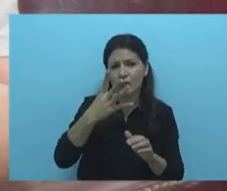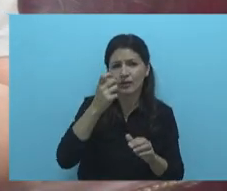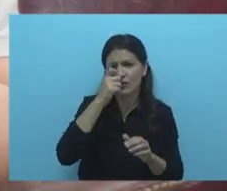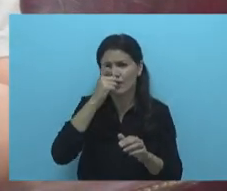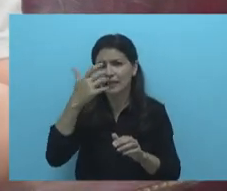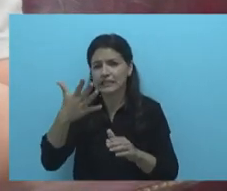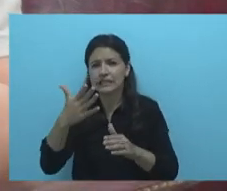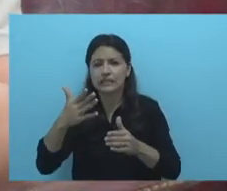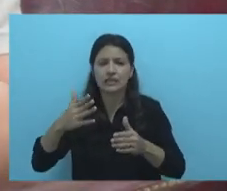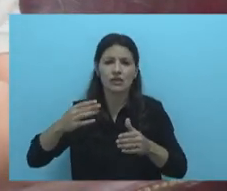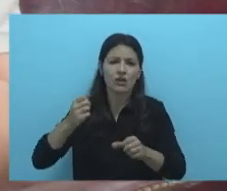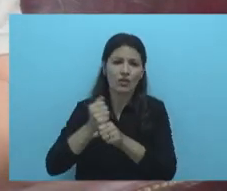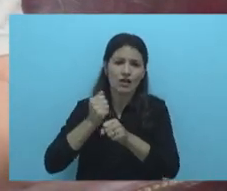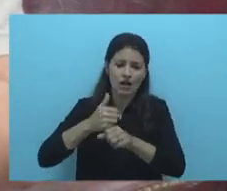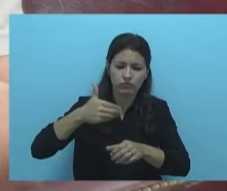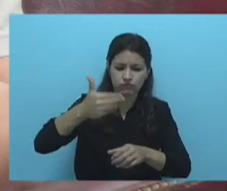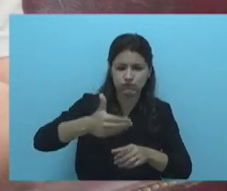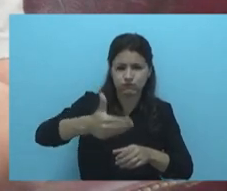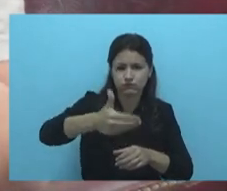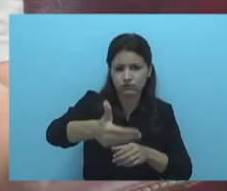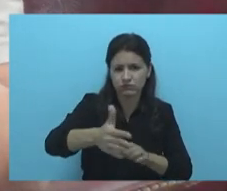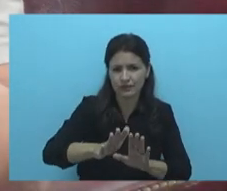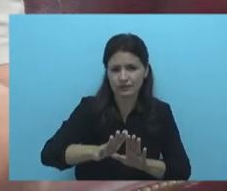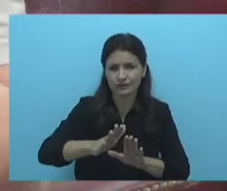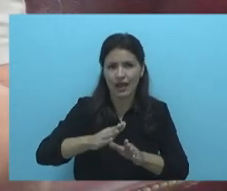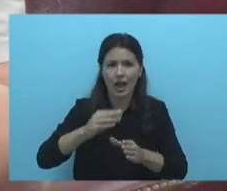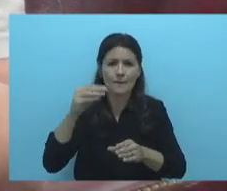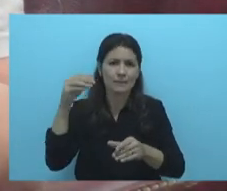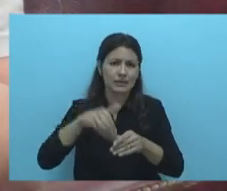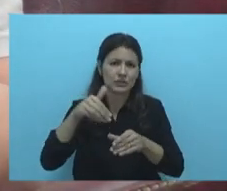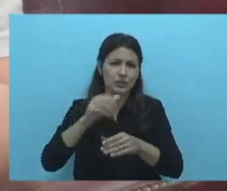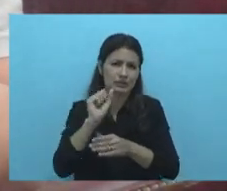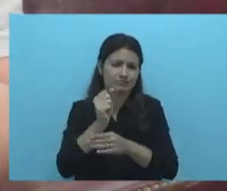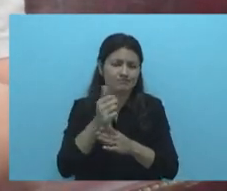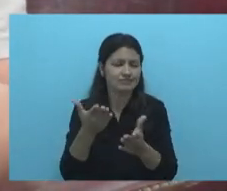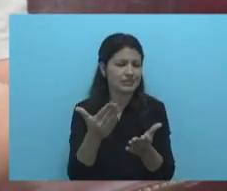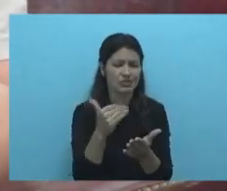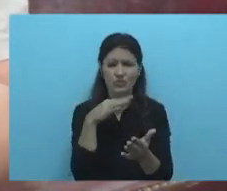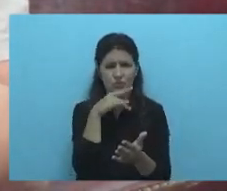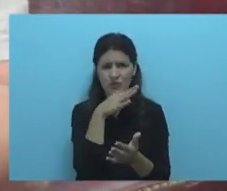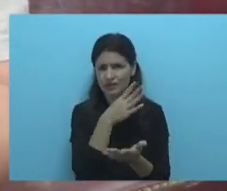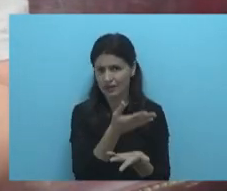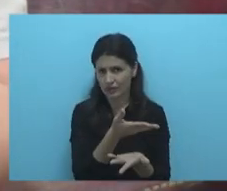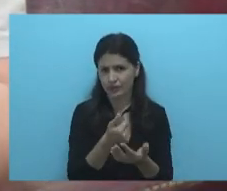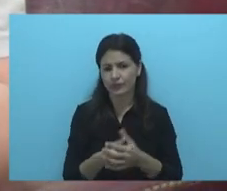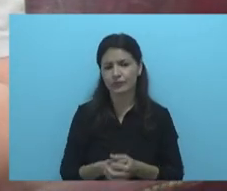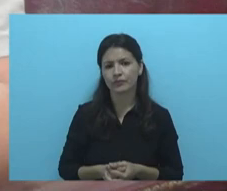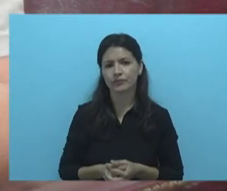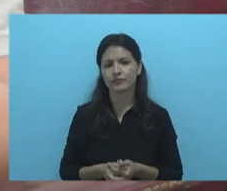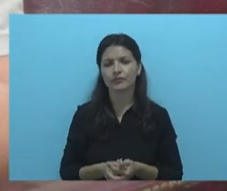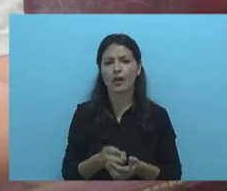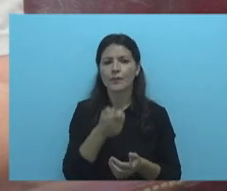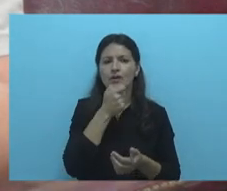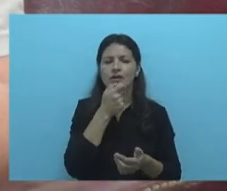obras que se extienden en los otros ejercicios, tienen millonadas de pesos. Entonces no tiene ninguna razonabilidad que una